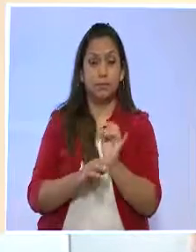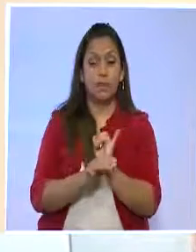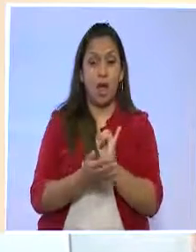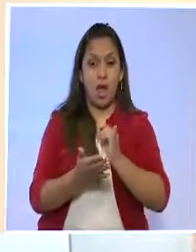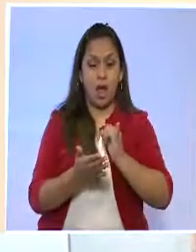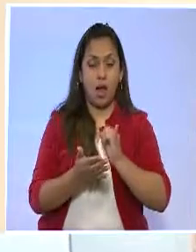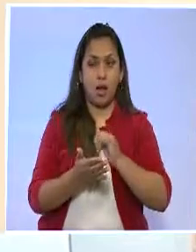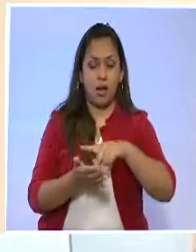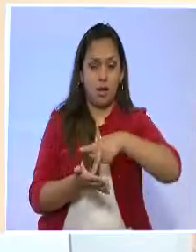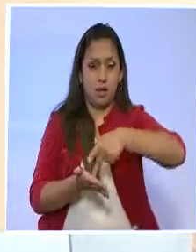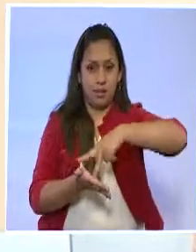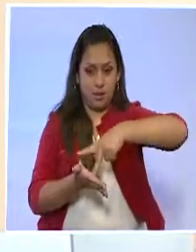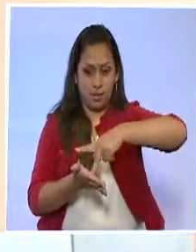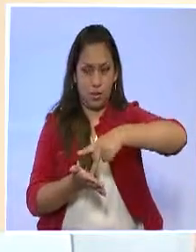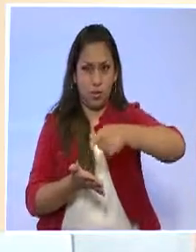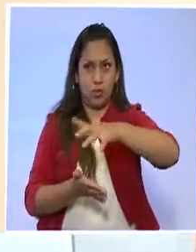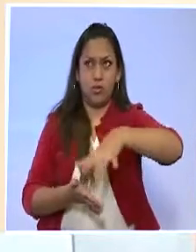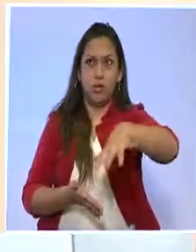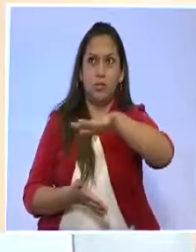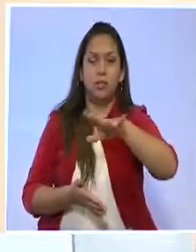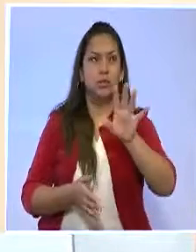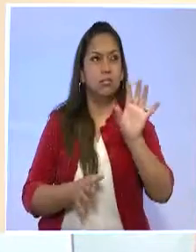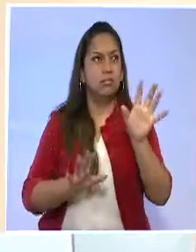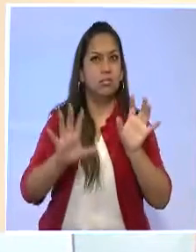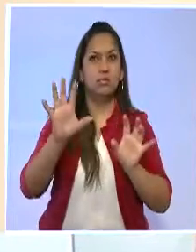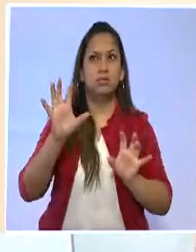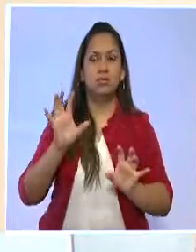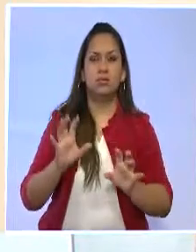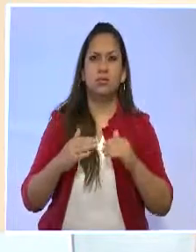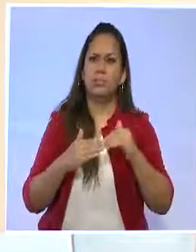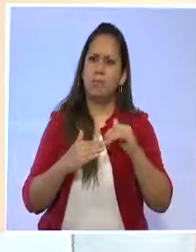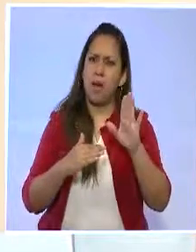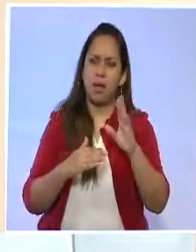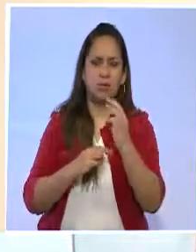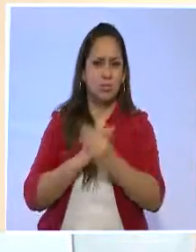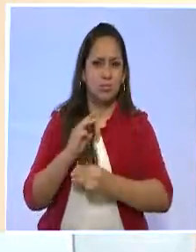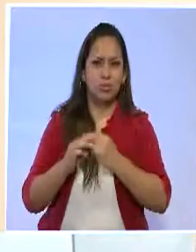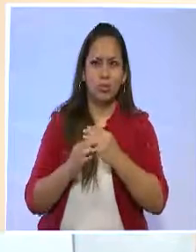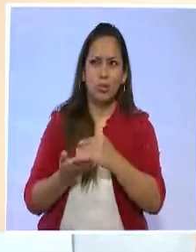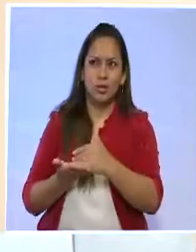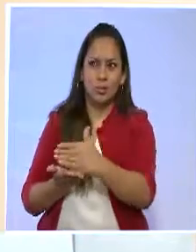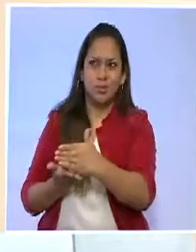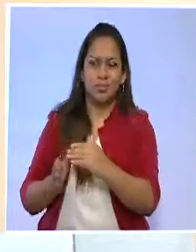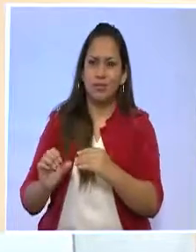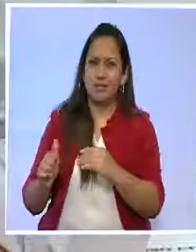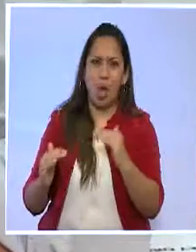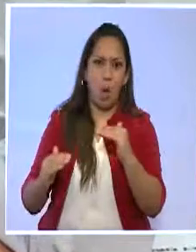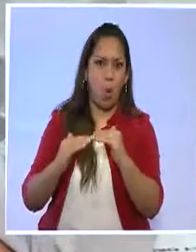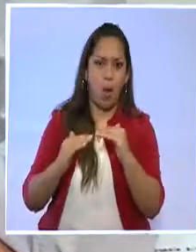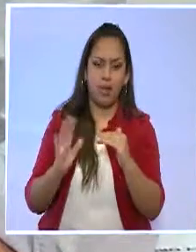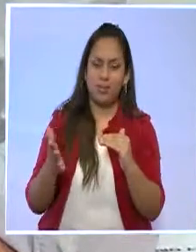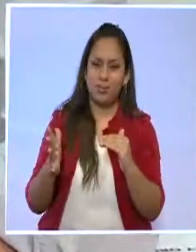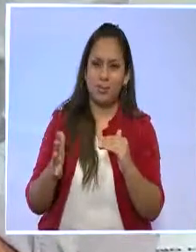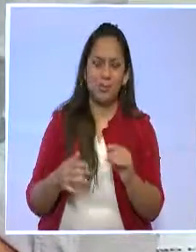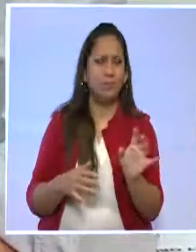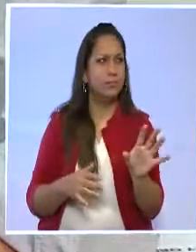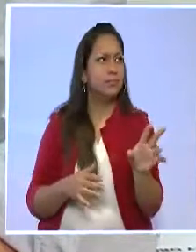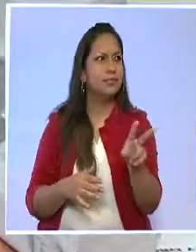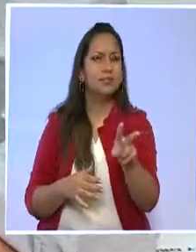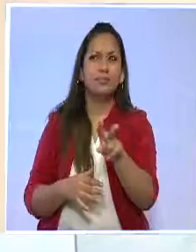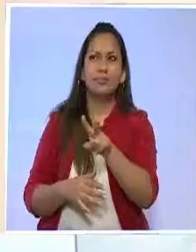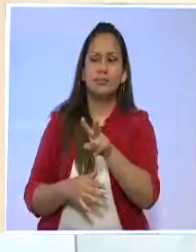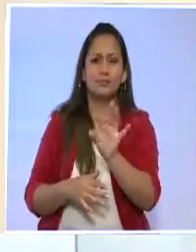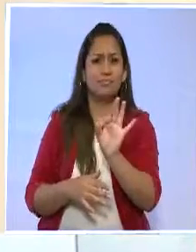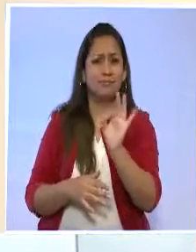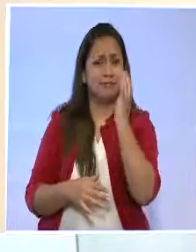y posiblemente uno de los más hermosos del mundo todo san petersburgo es un museo es una cosa maravillosa bueno ahí pudimos estar